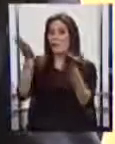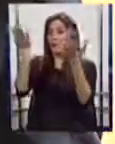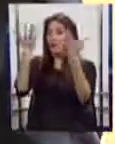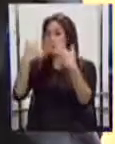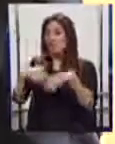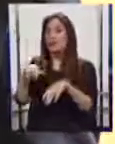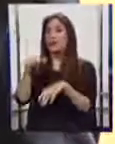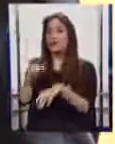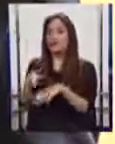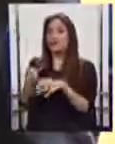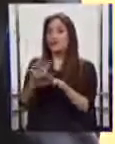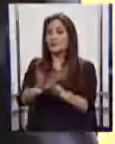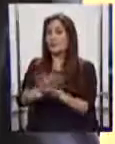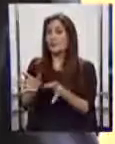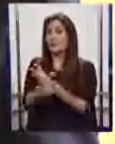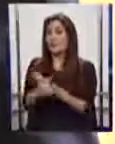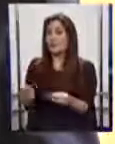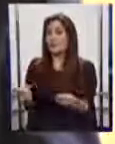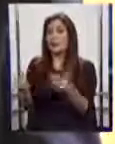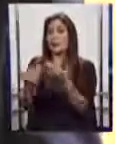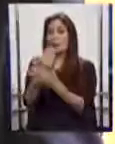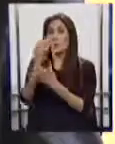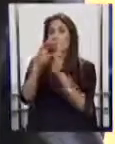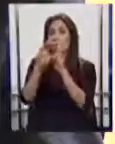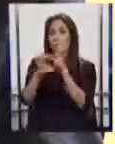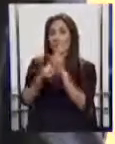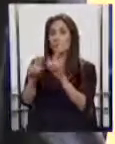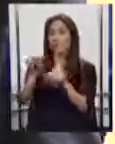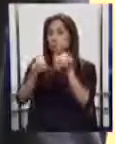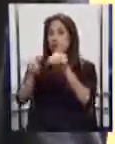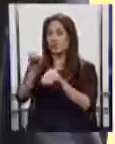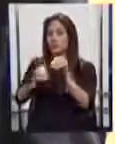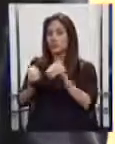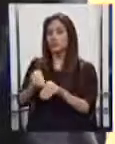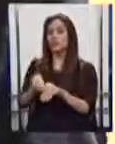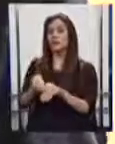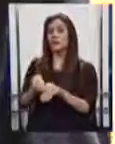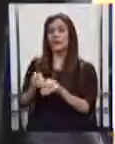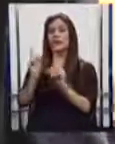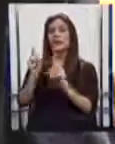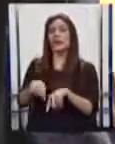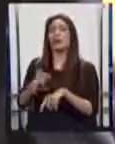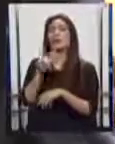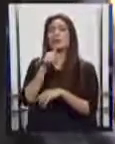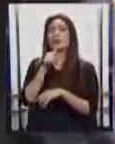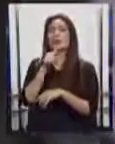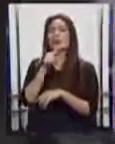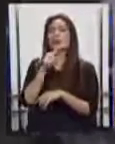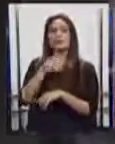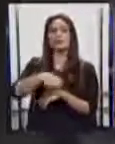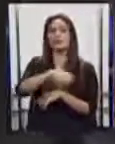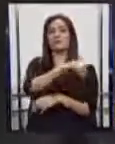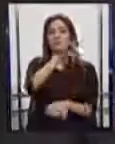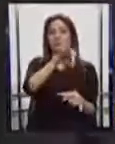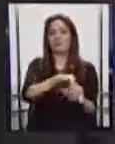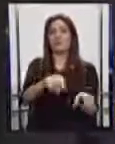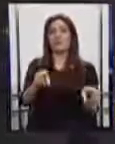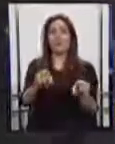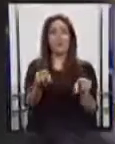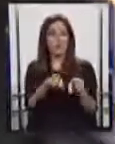ese producto que salga, que será una nueva constitución, tiene que ir a refrendarse por la voluntad popular también. Como pasó